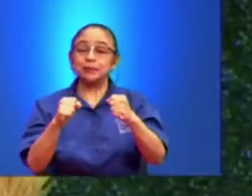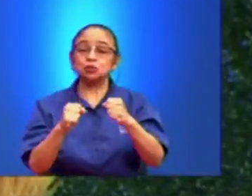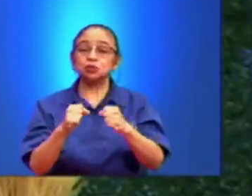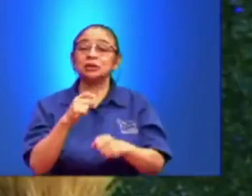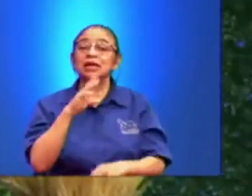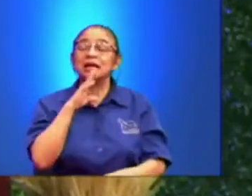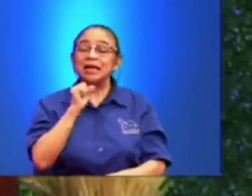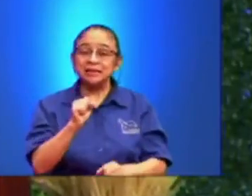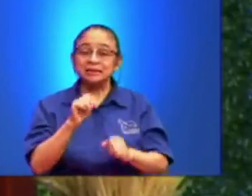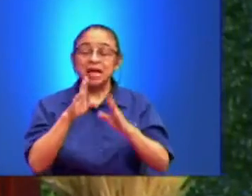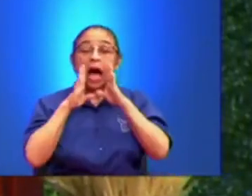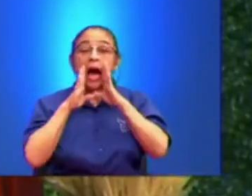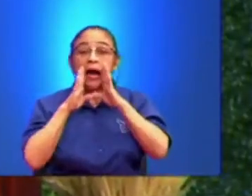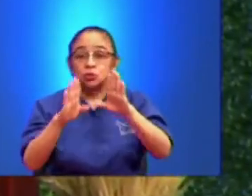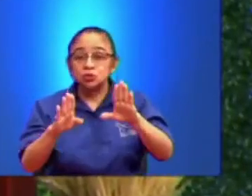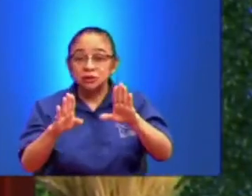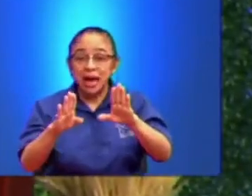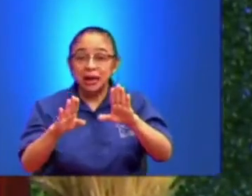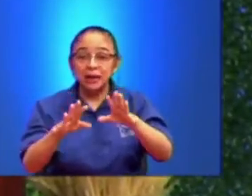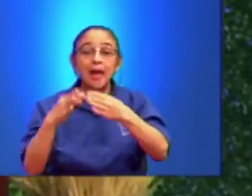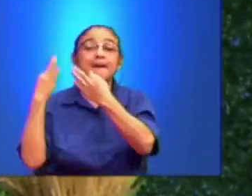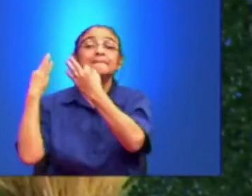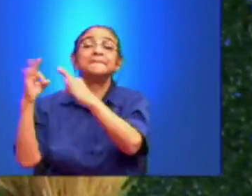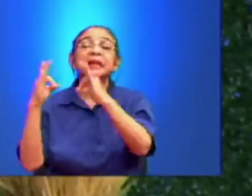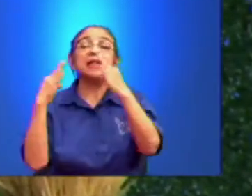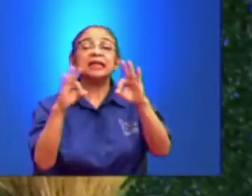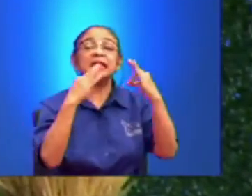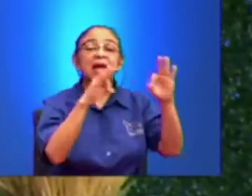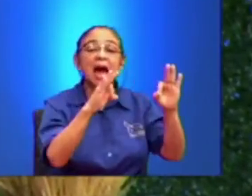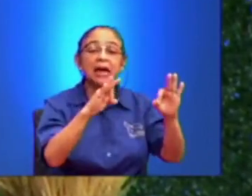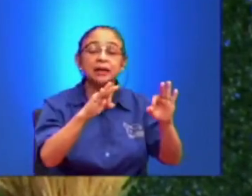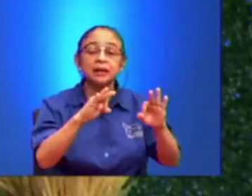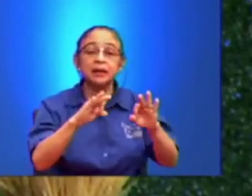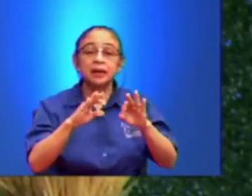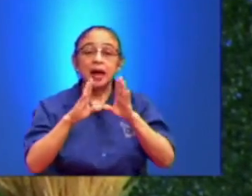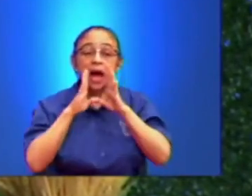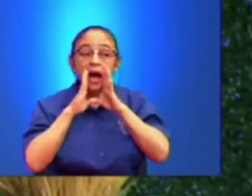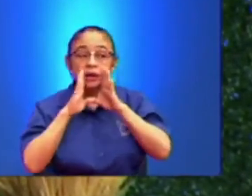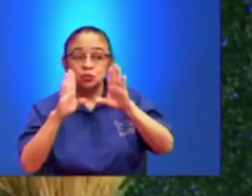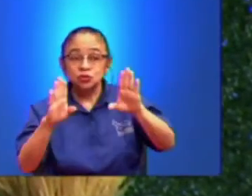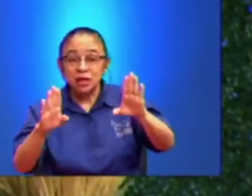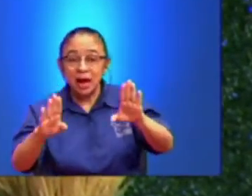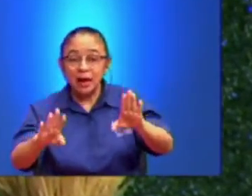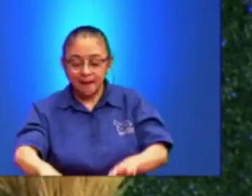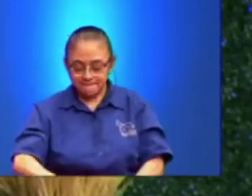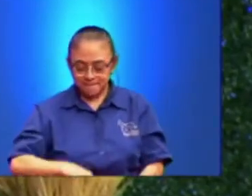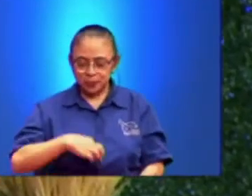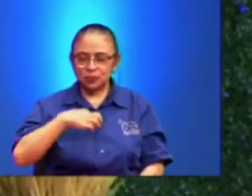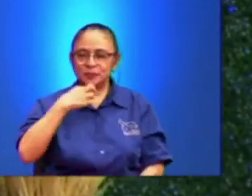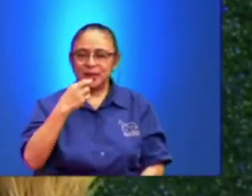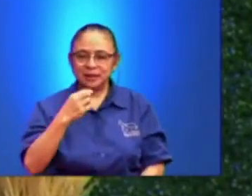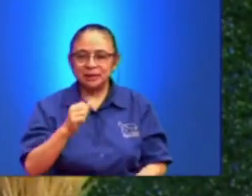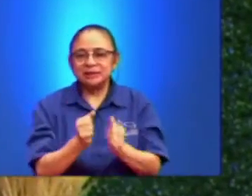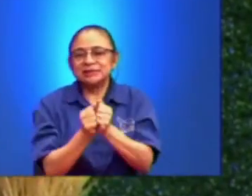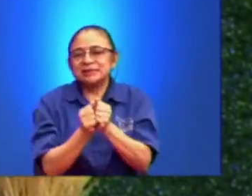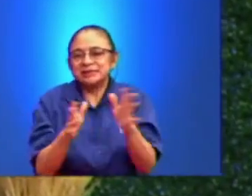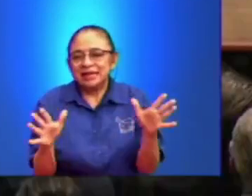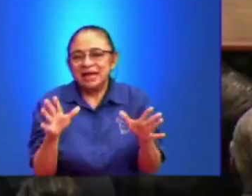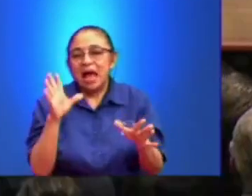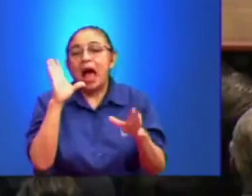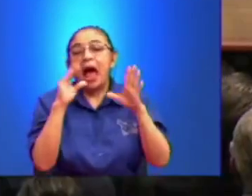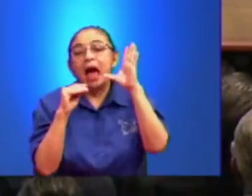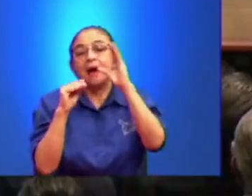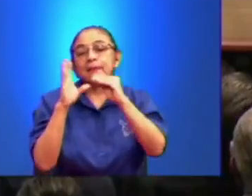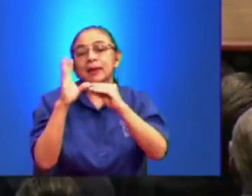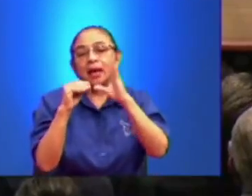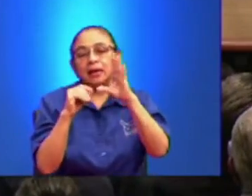proclamar es predicar es promulgar siga hablar bueno el único va a estar hablando soy yo pues y usted